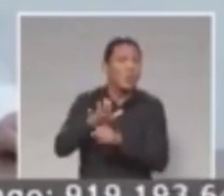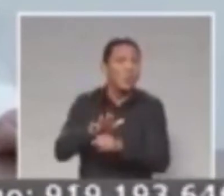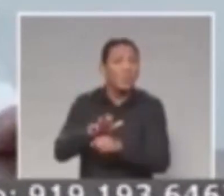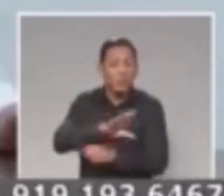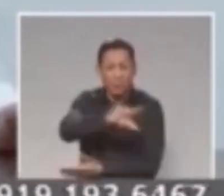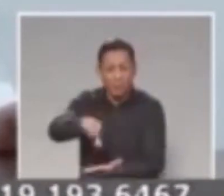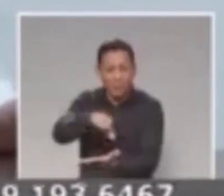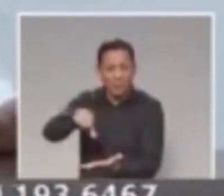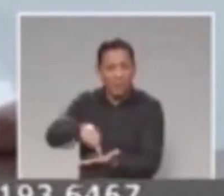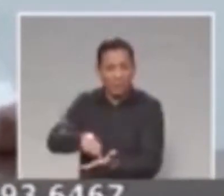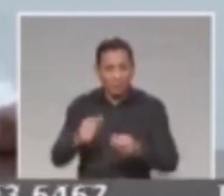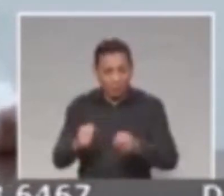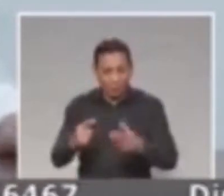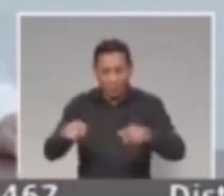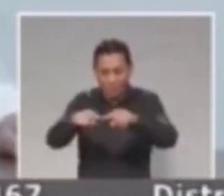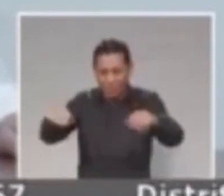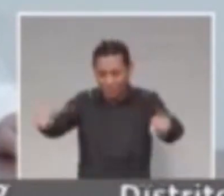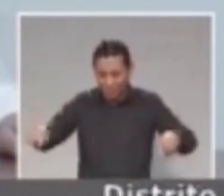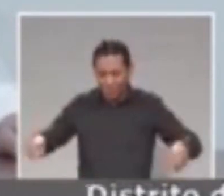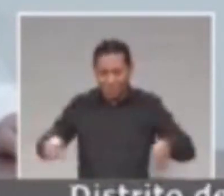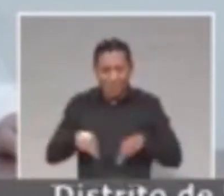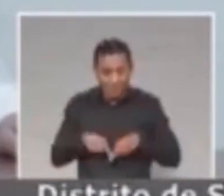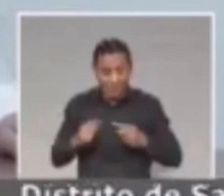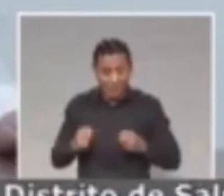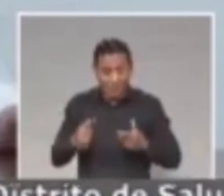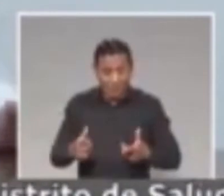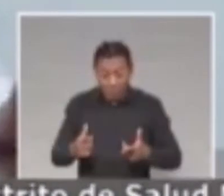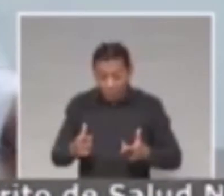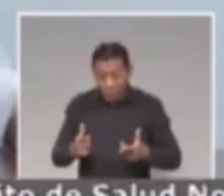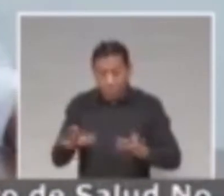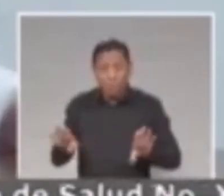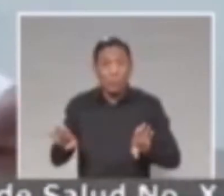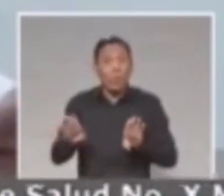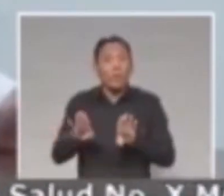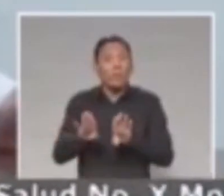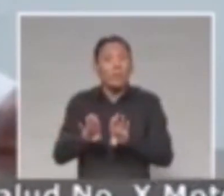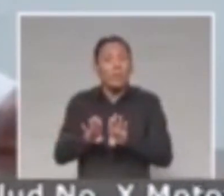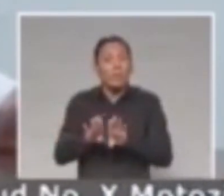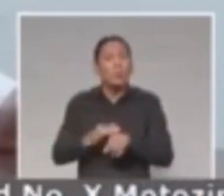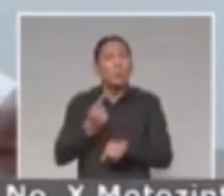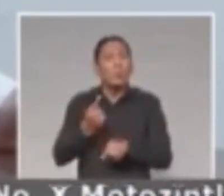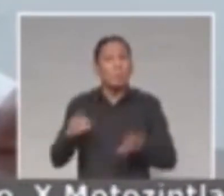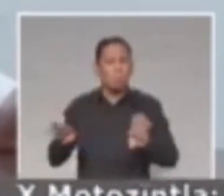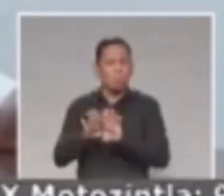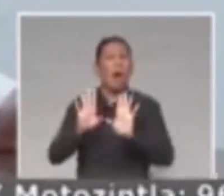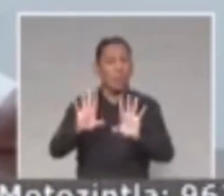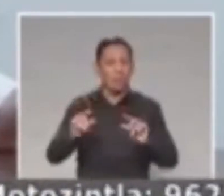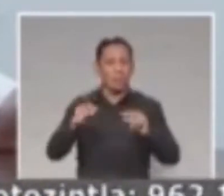histórico o el primer cuadro, lo que vayamos a cerrar, y hablamos cerrar porque lo que vamos a hacer es delimitar